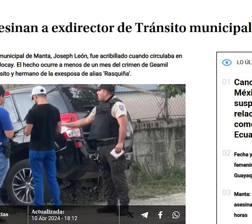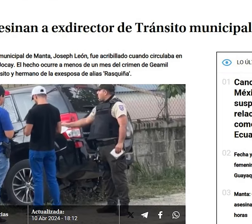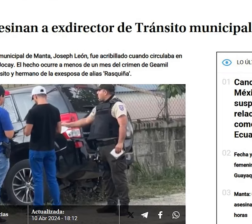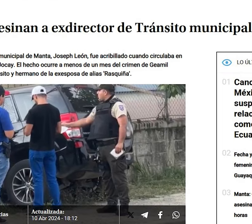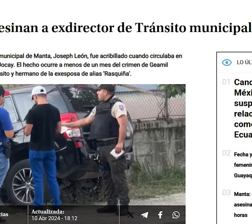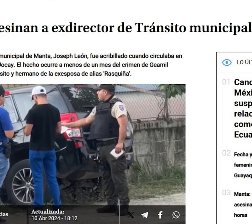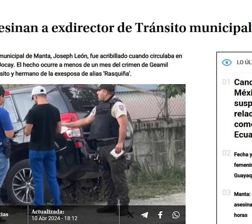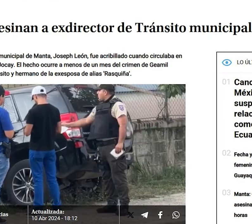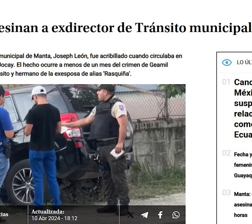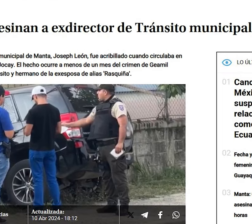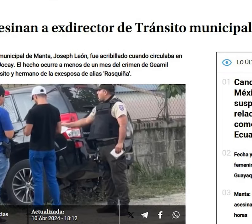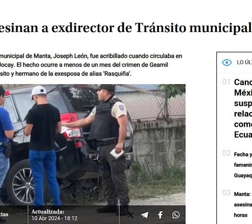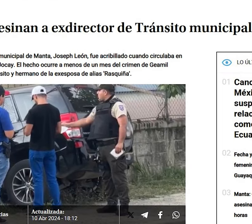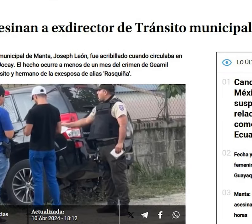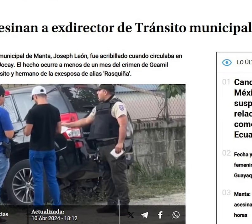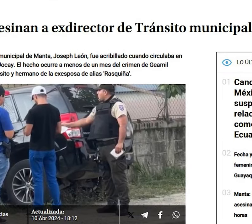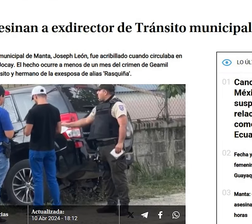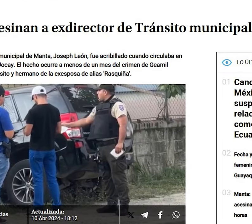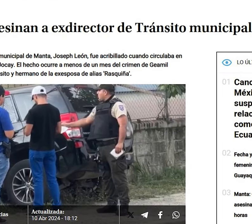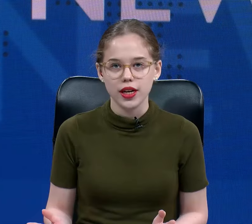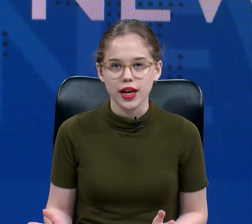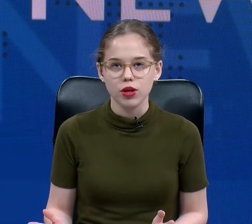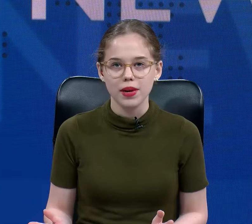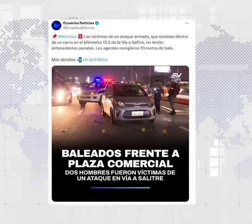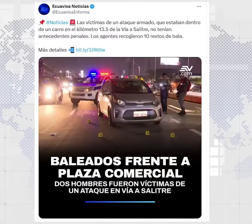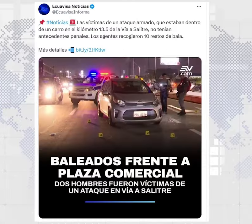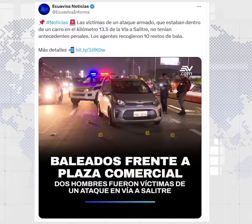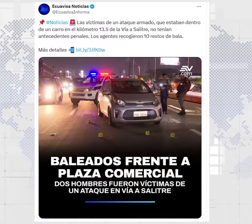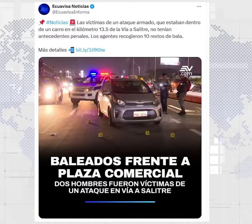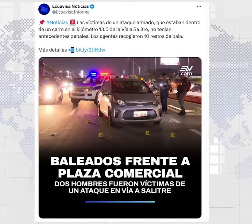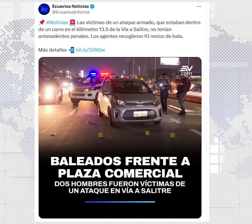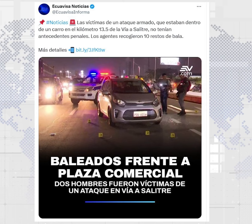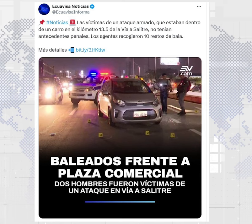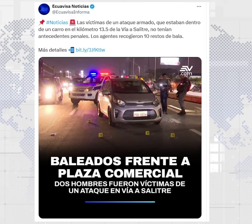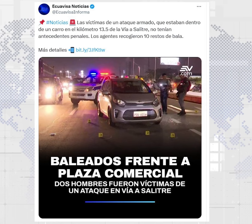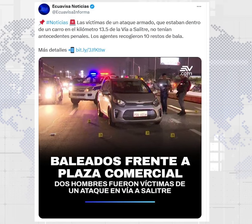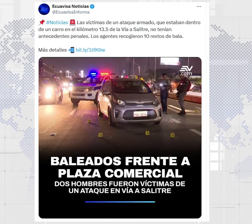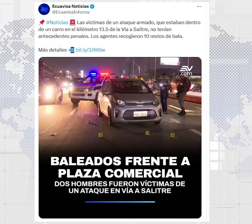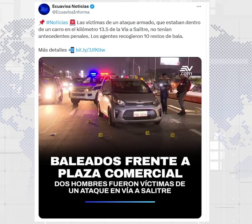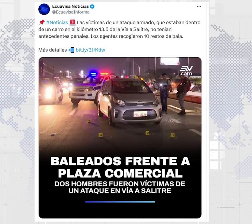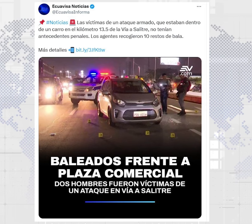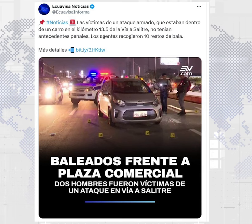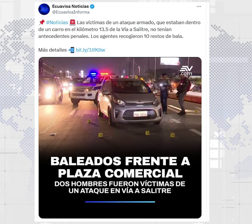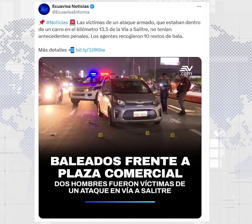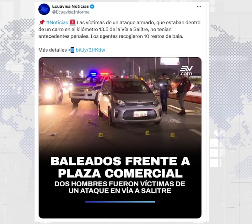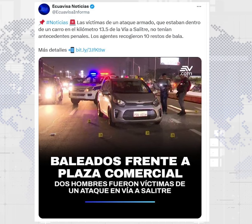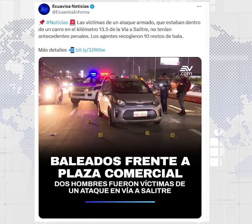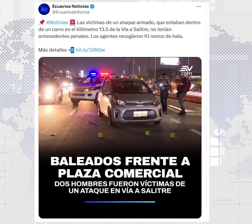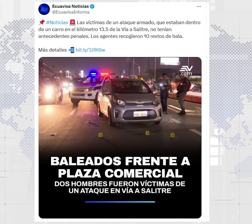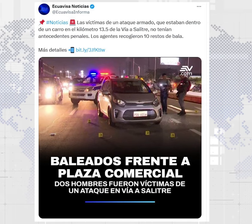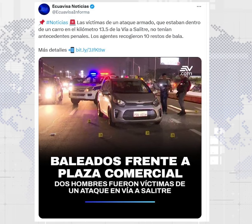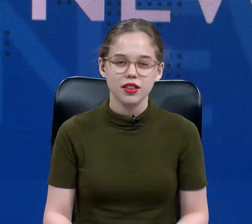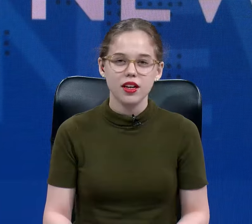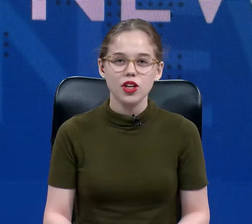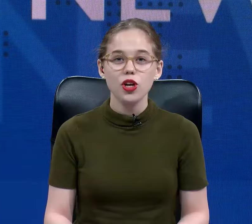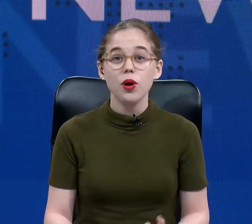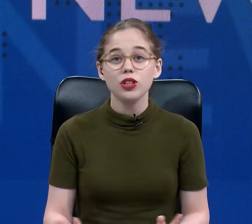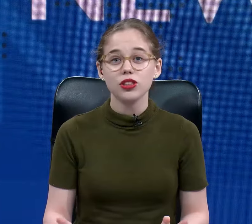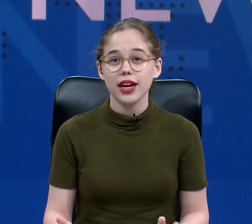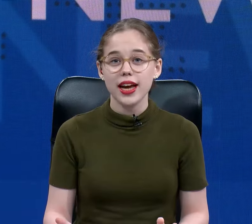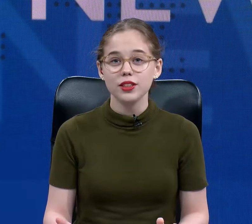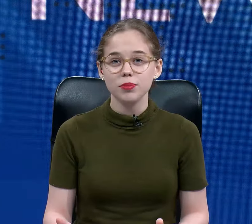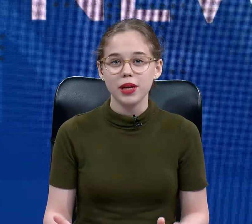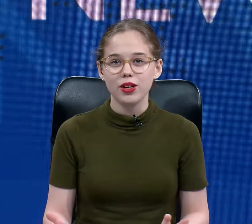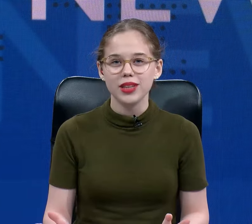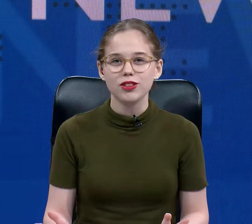tránsito del municipio. Y a la tarde, otro sicariato en Plaza Vermont, en la vía a Salitre, por acá en La Perla. Y hoy hubo